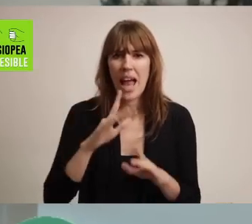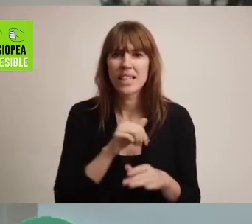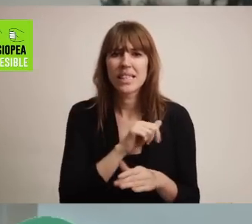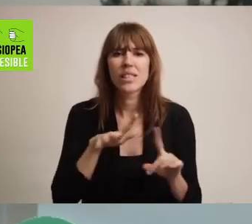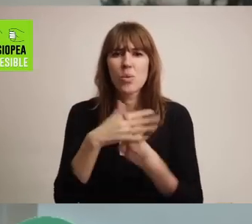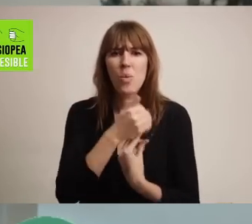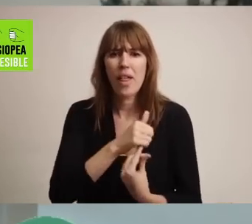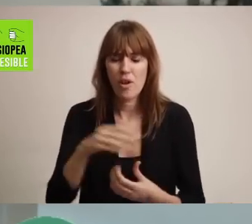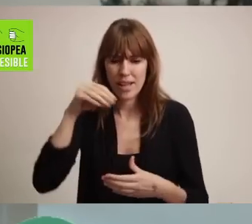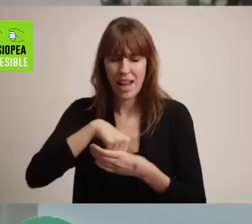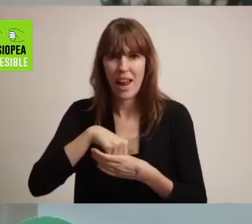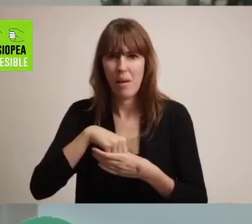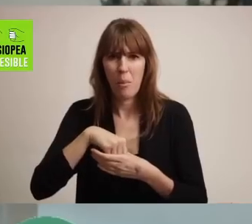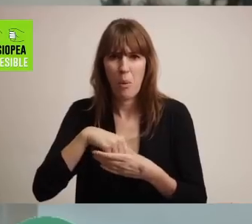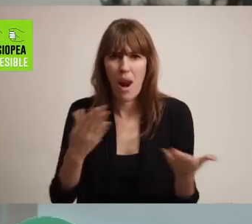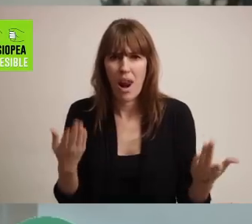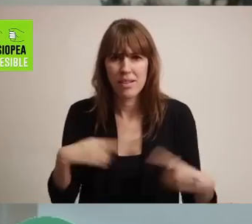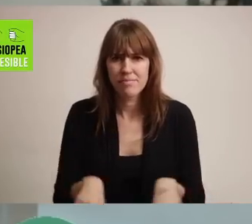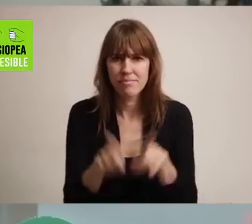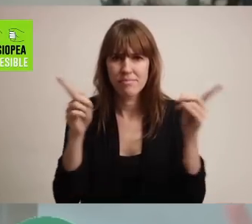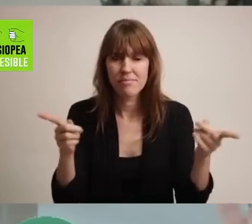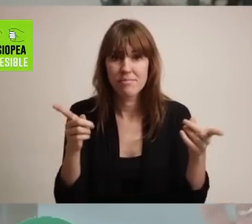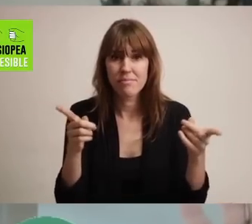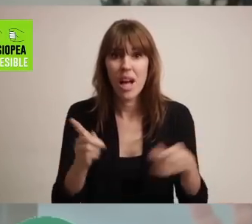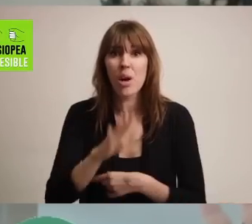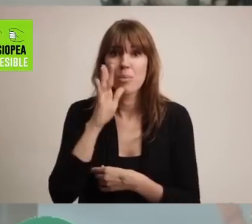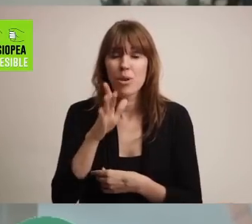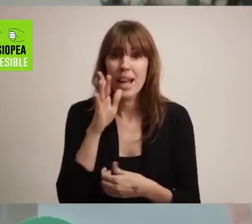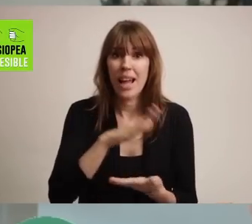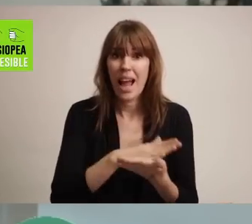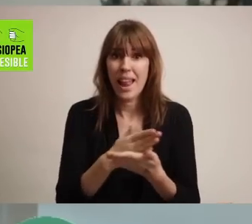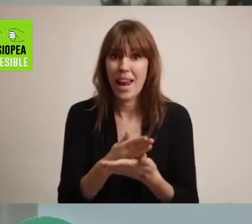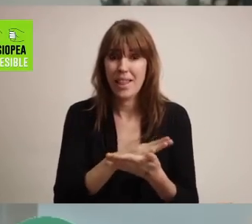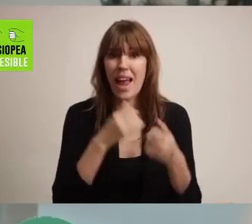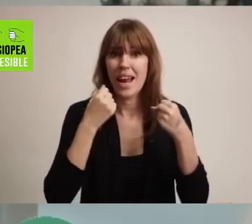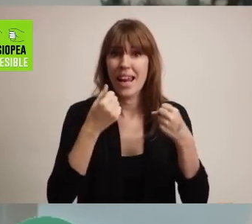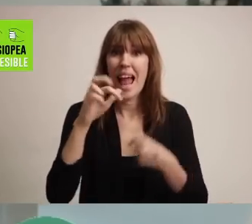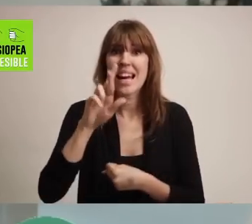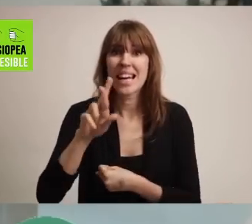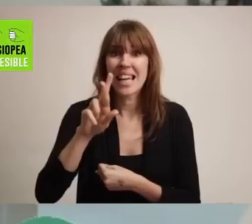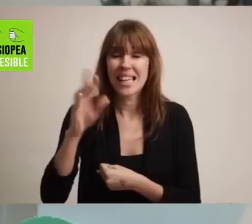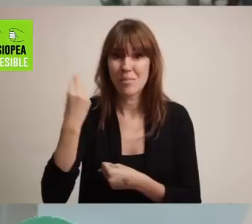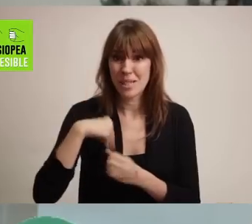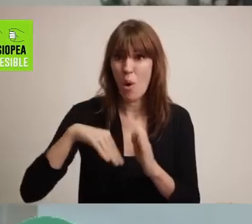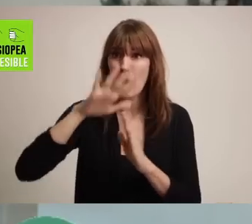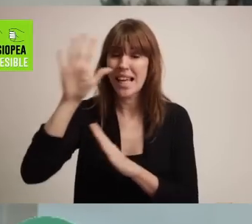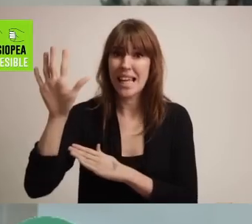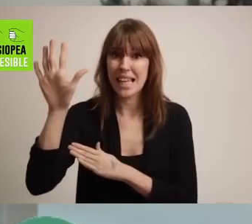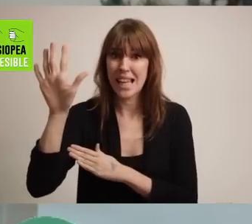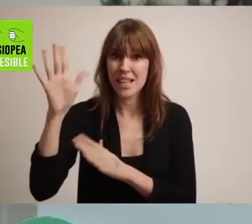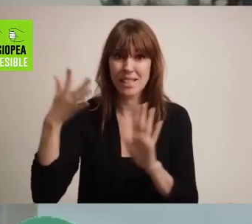estés. No pasa nada porque cuando tú canalizas la energía Reiki que está a partir de quinta, tú estás en